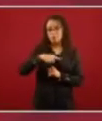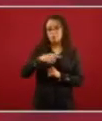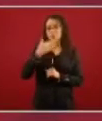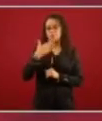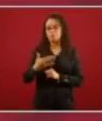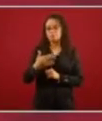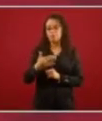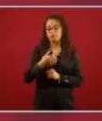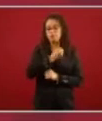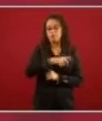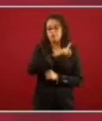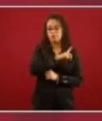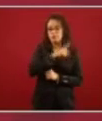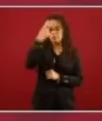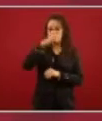los pobres.